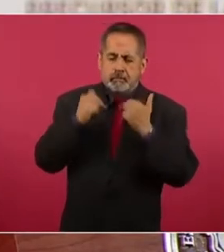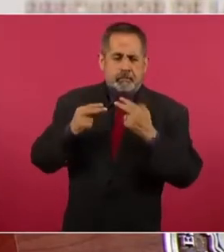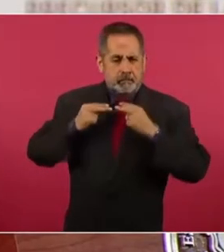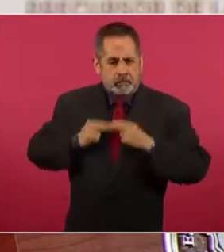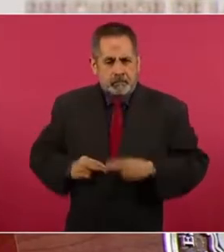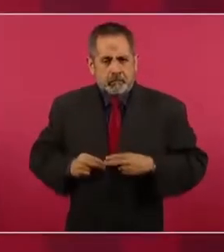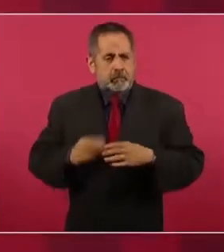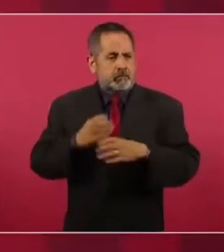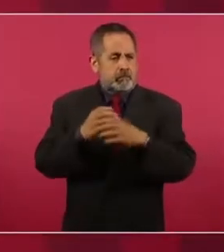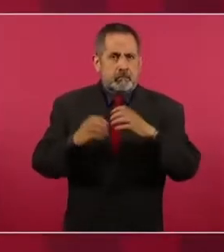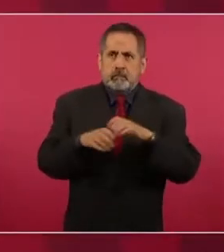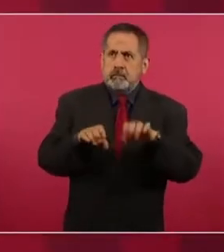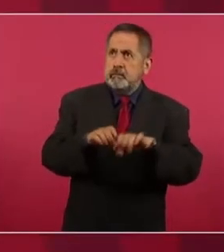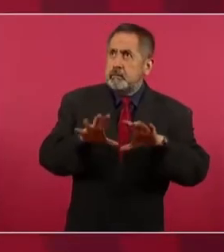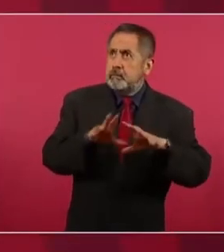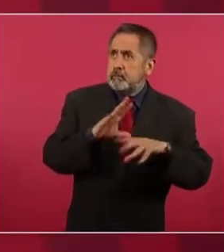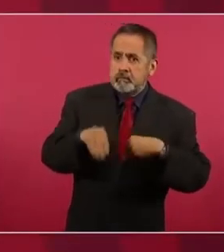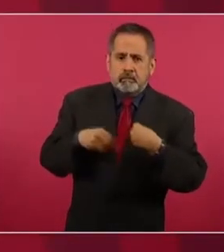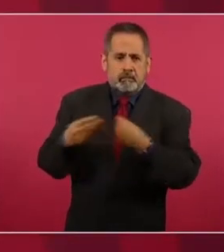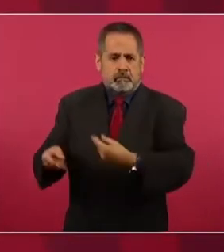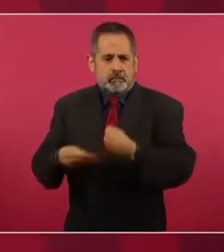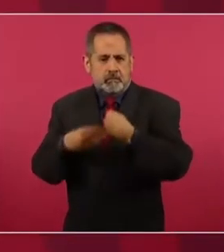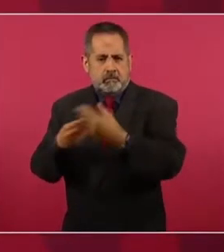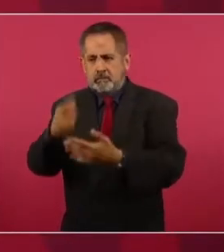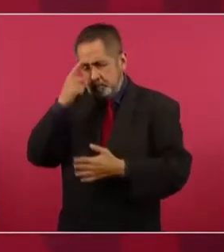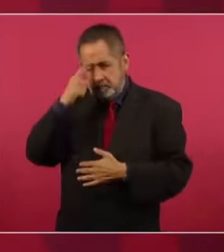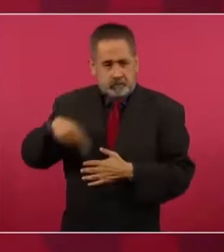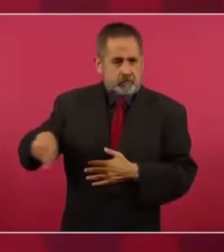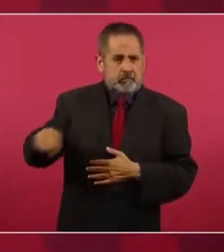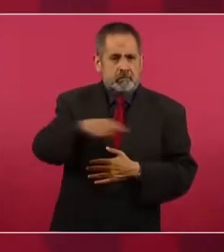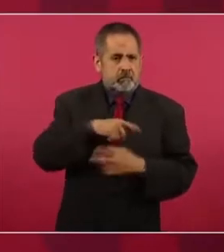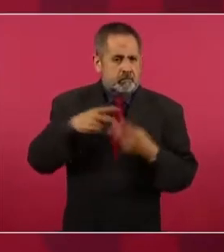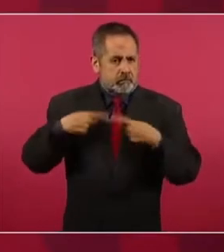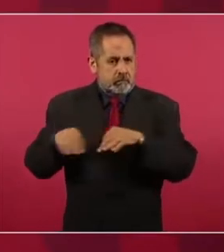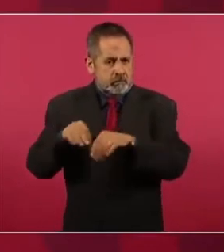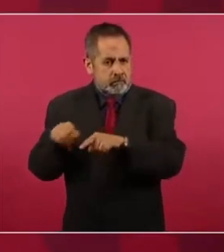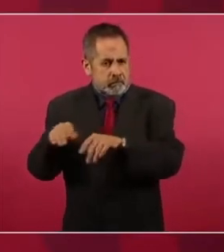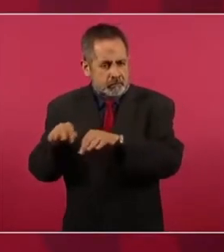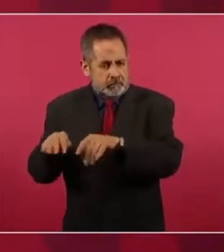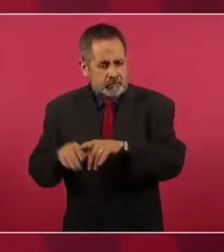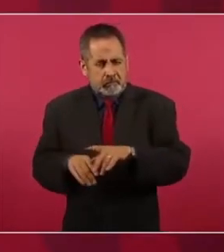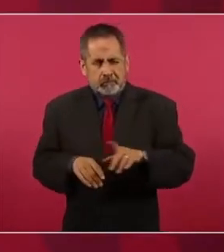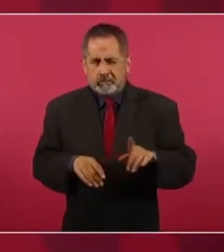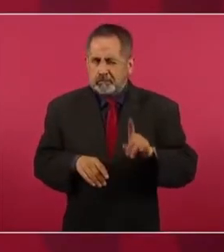de equipos de los trabajadores, porque